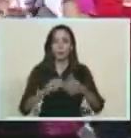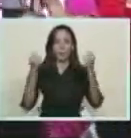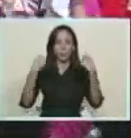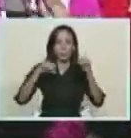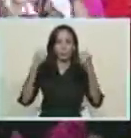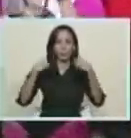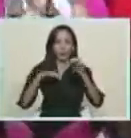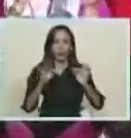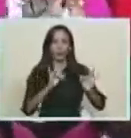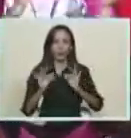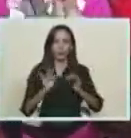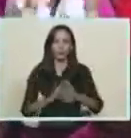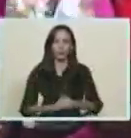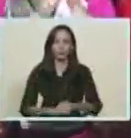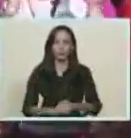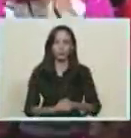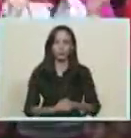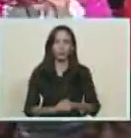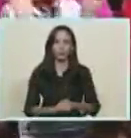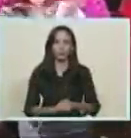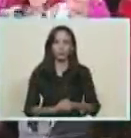entrenarse.